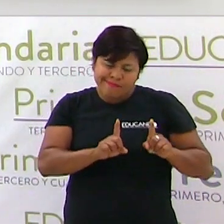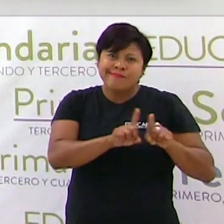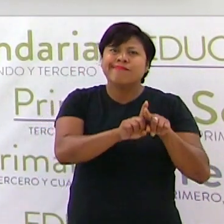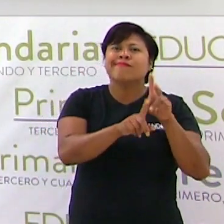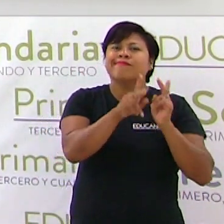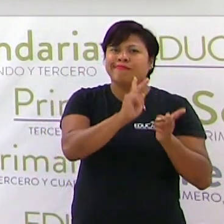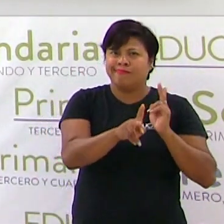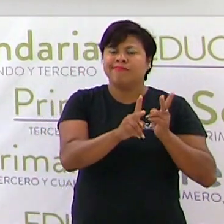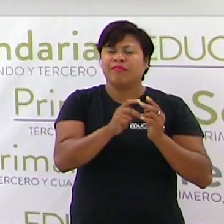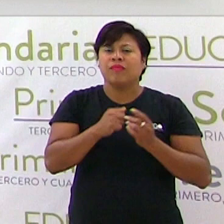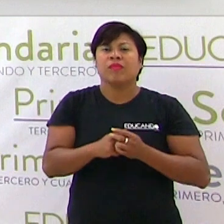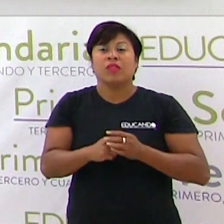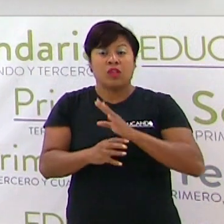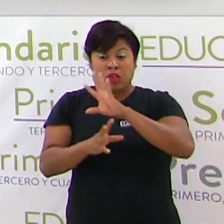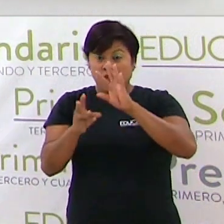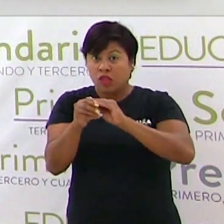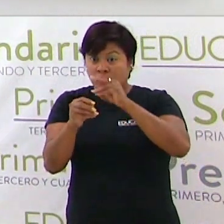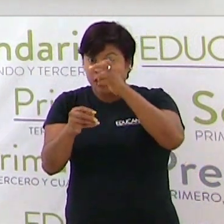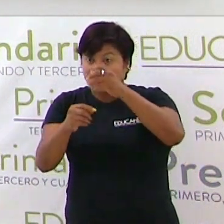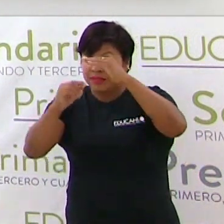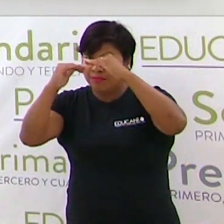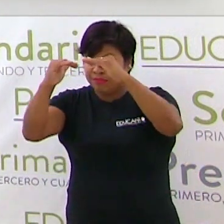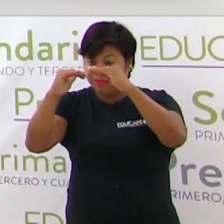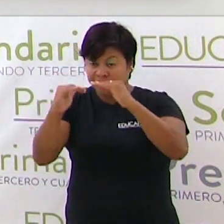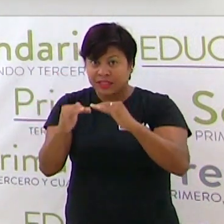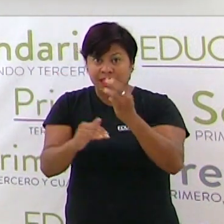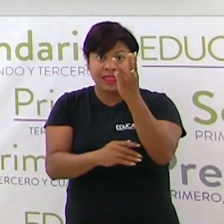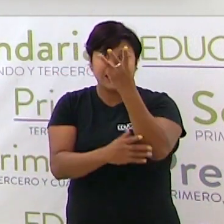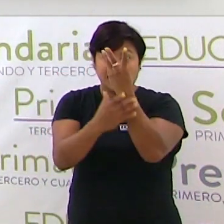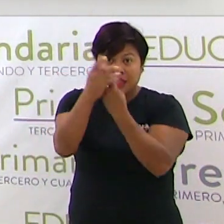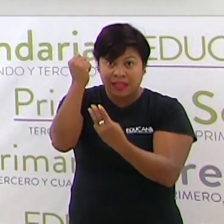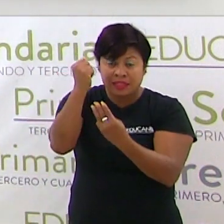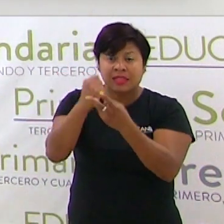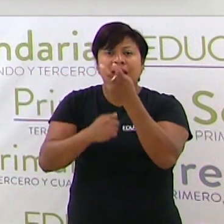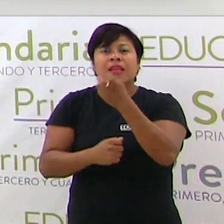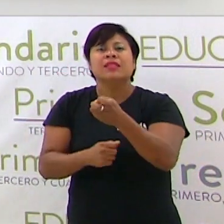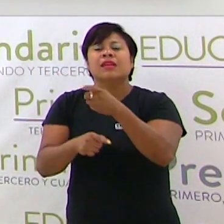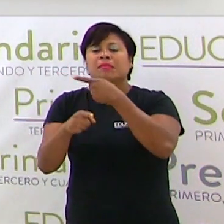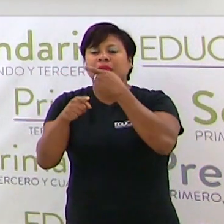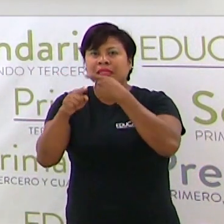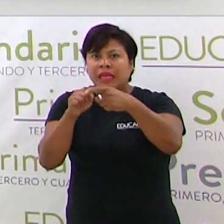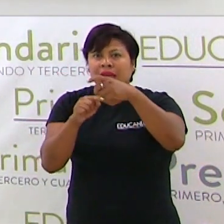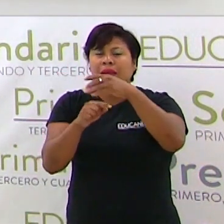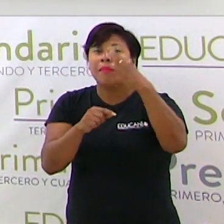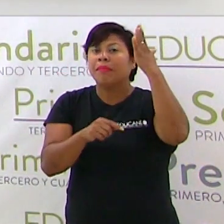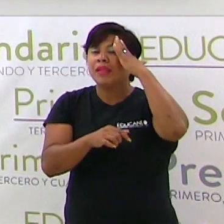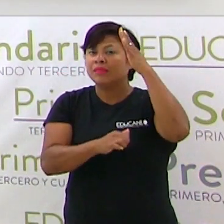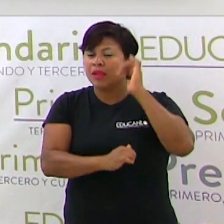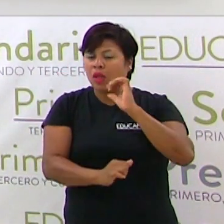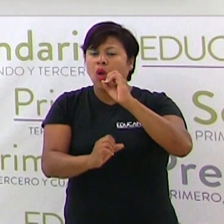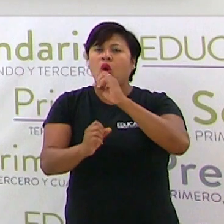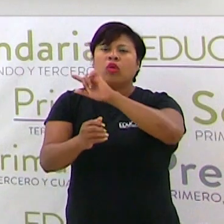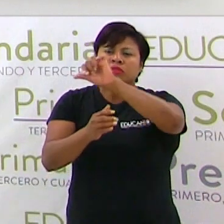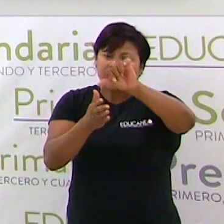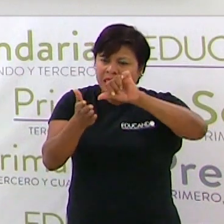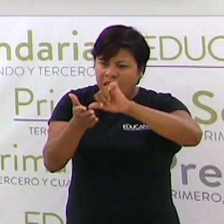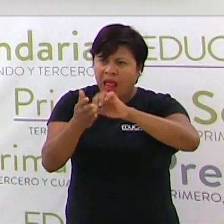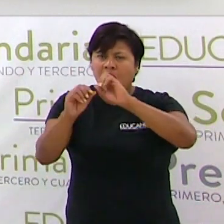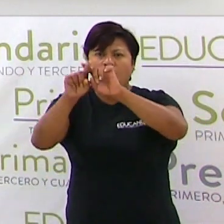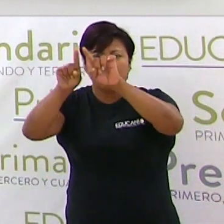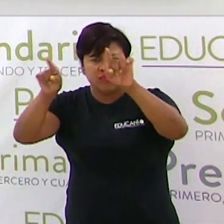juntas. Todos estos 3 párrafos son el mensaje principal o mensaje central